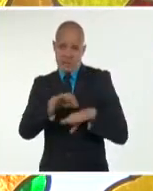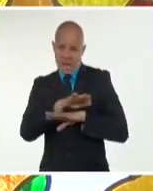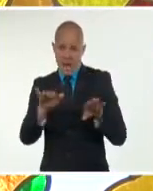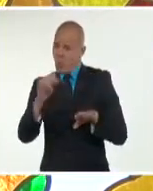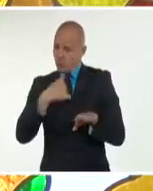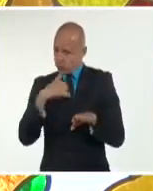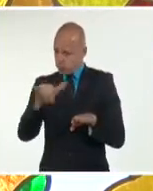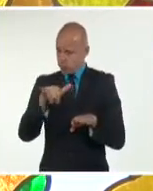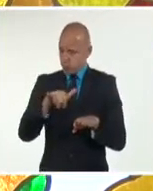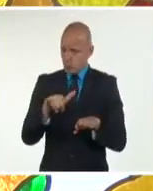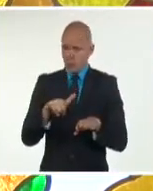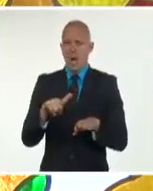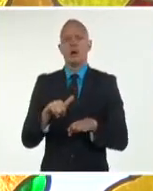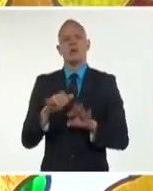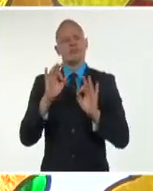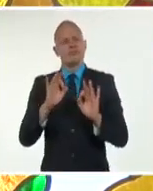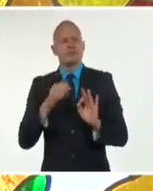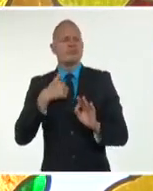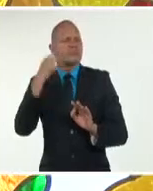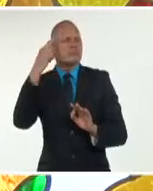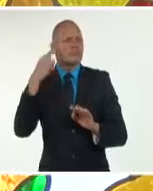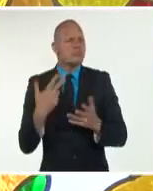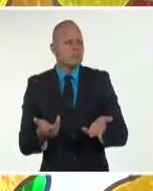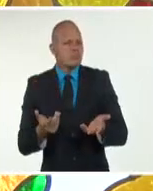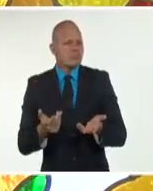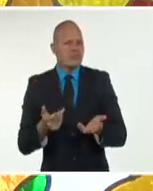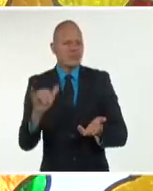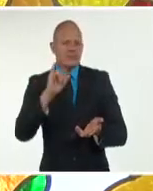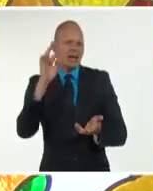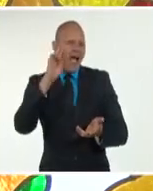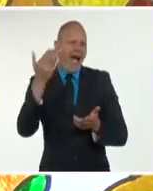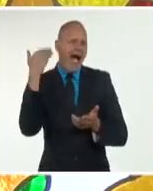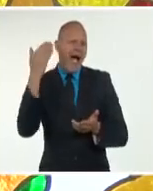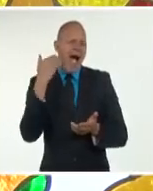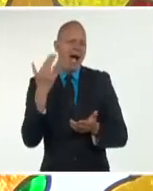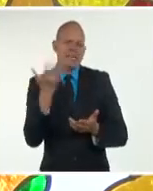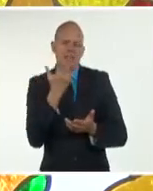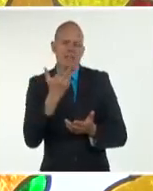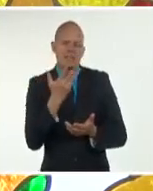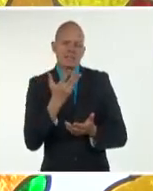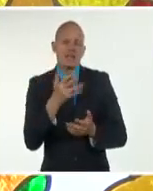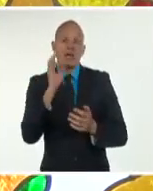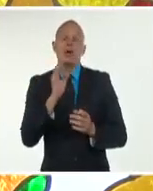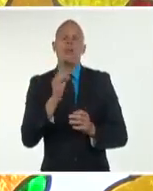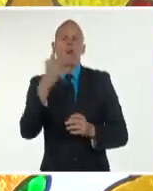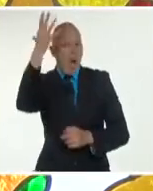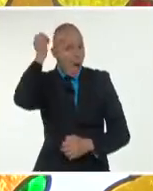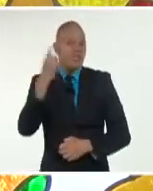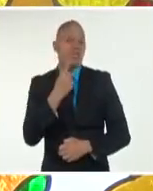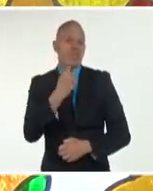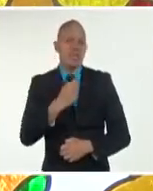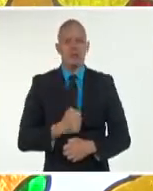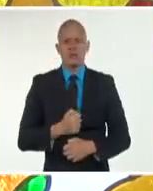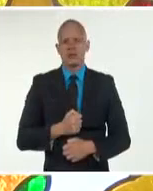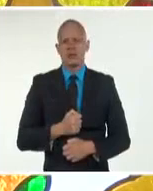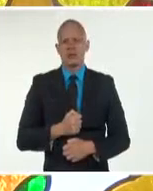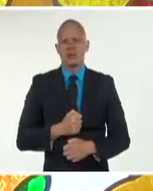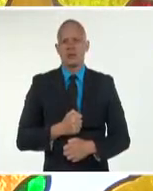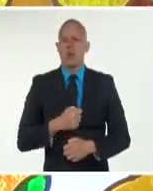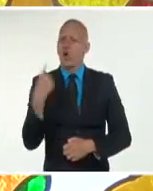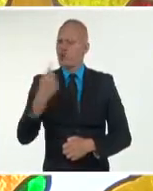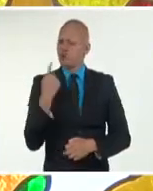que rememorando la frase del compañero general de Ejército Raúl Castro Ruz,